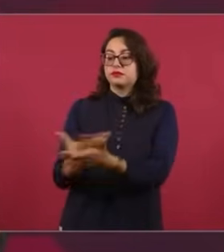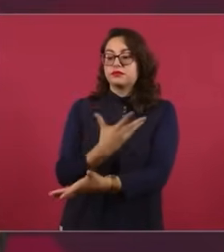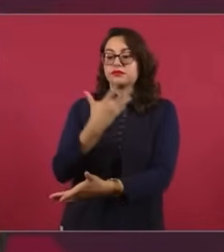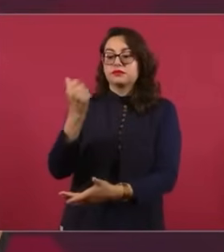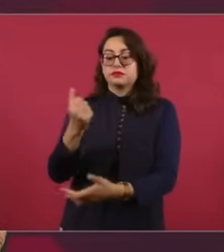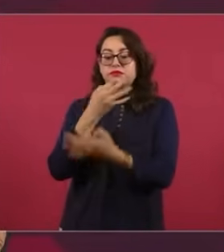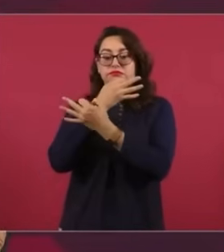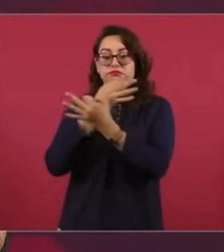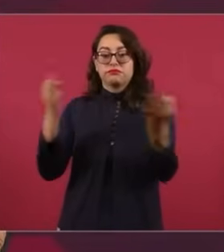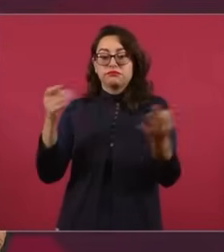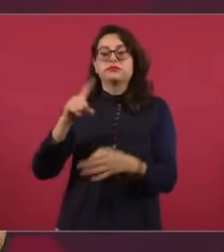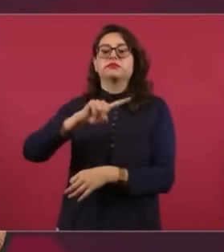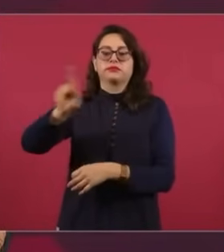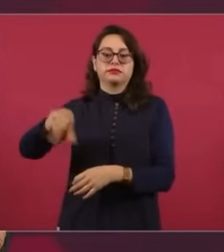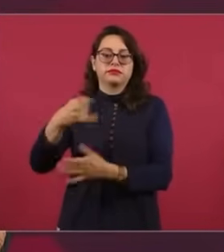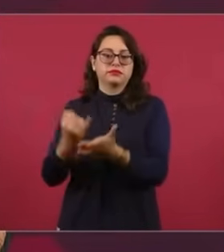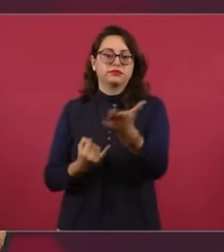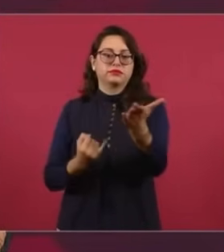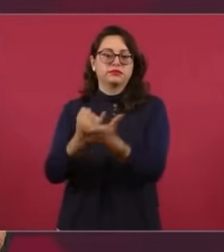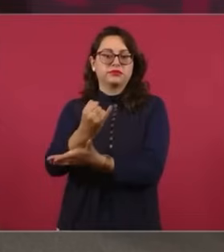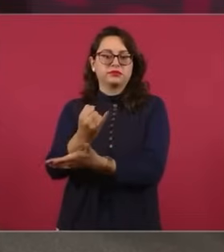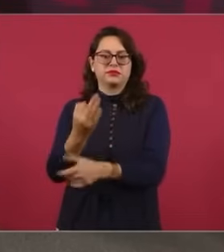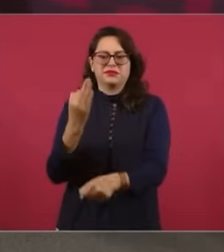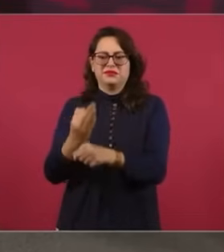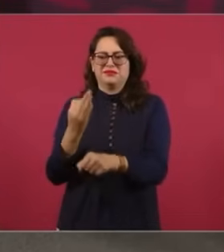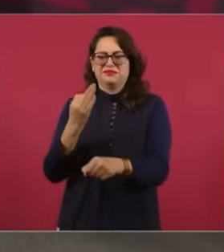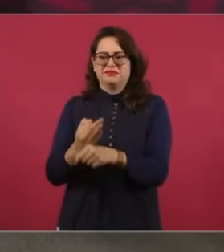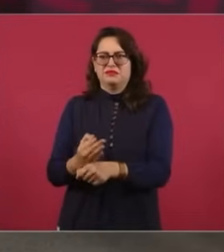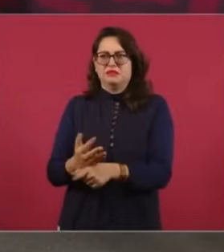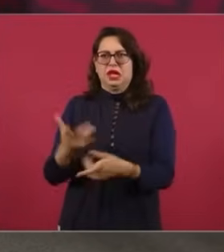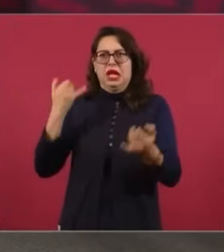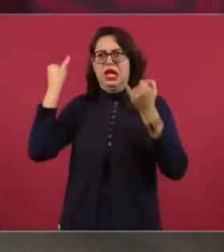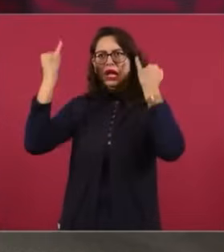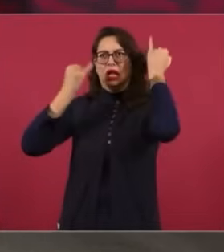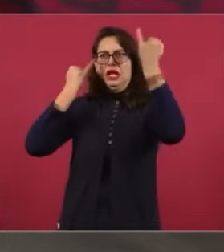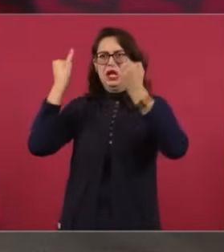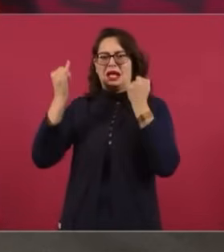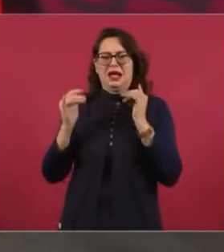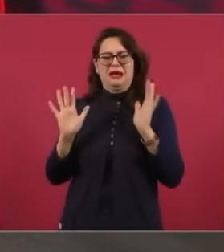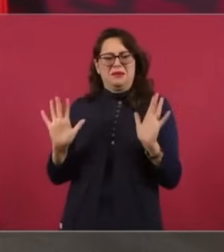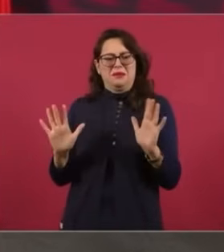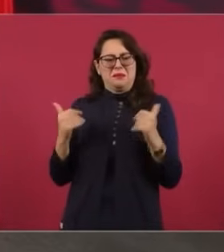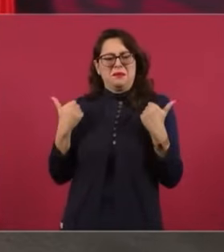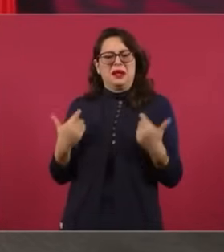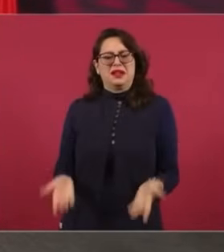O sea, despacio, porque tenemos prisa.